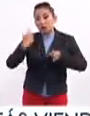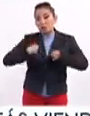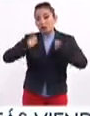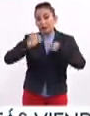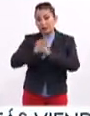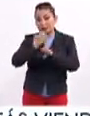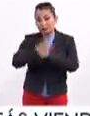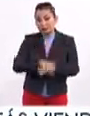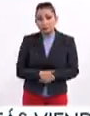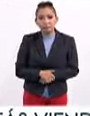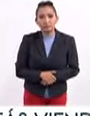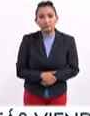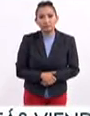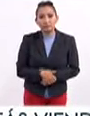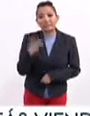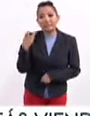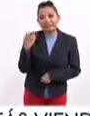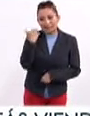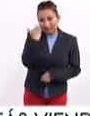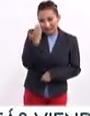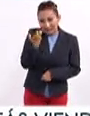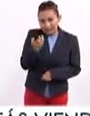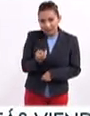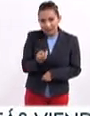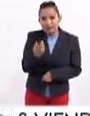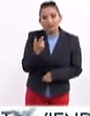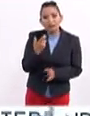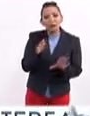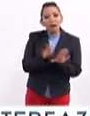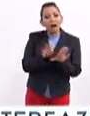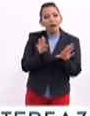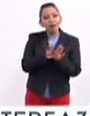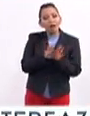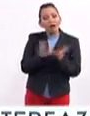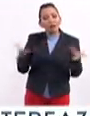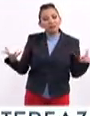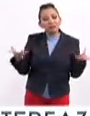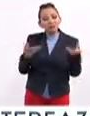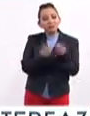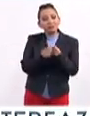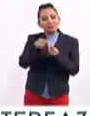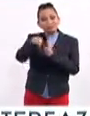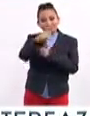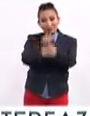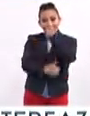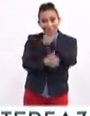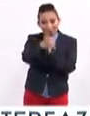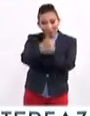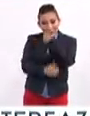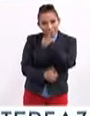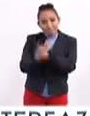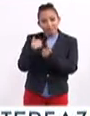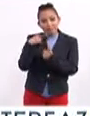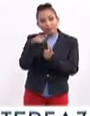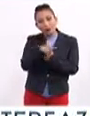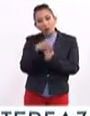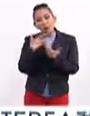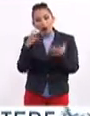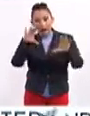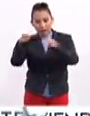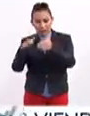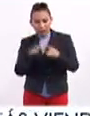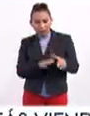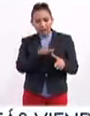en el estado. Y es justamente la intención que se reúnan en este concurso. Tenemos varias